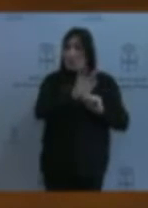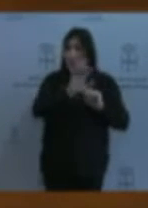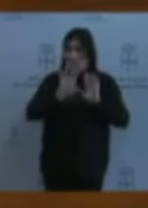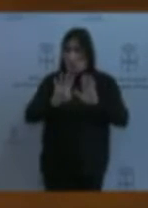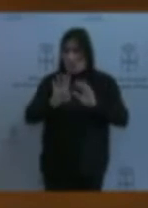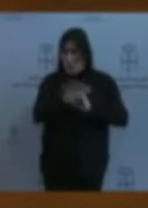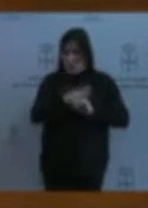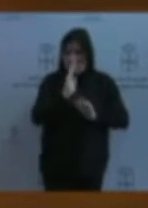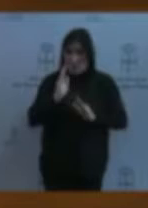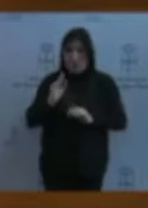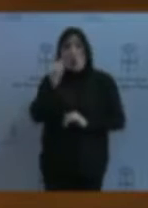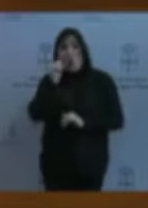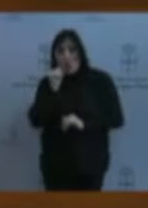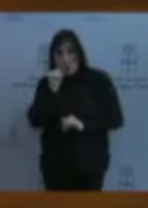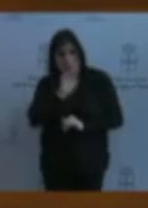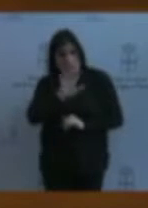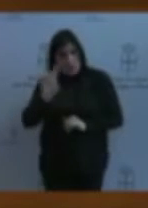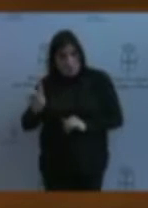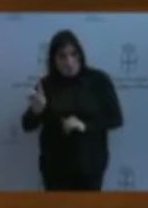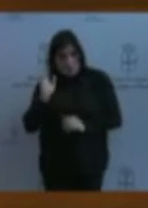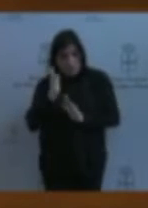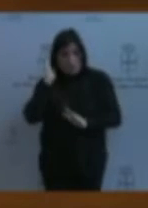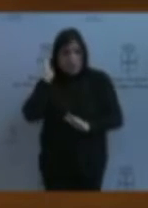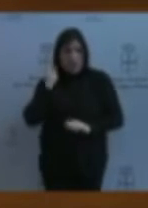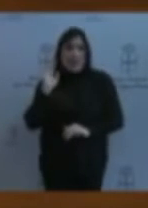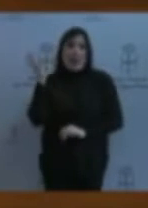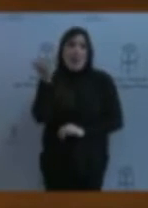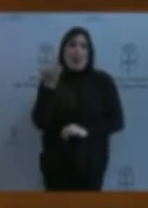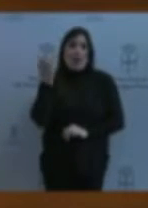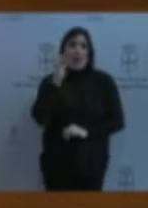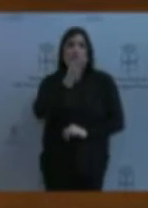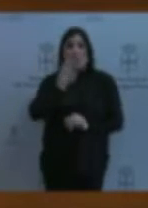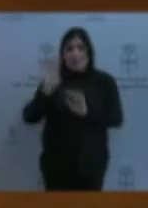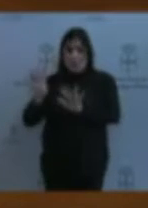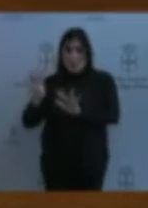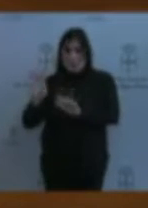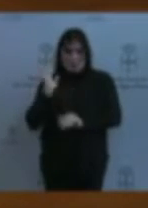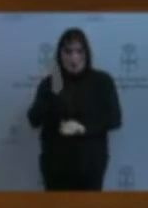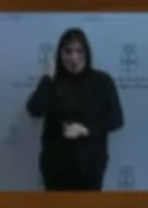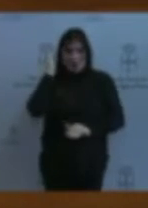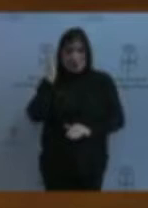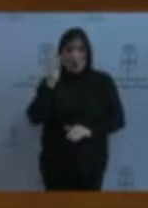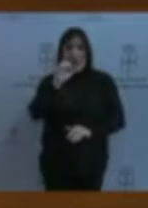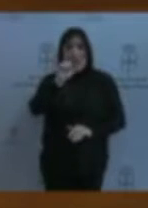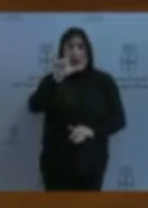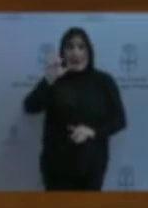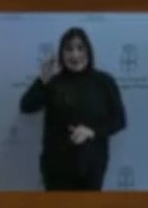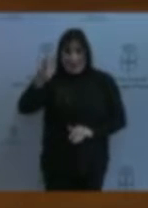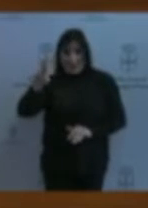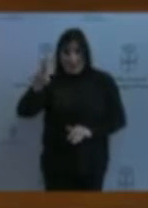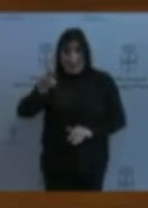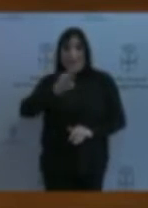51, Langreo, con 39, Aller, 30 y Laviana,